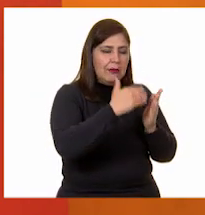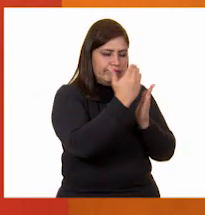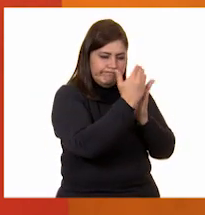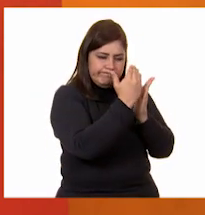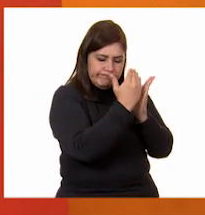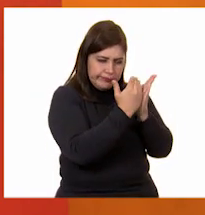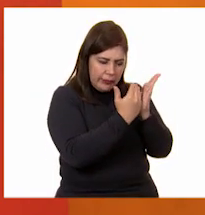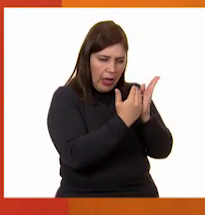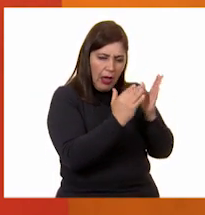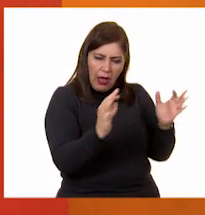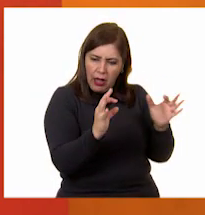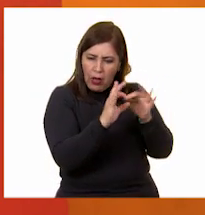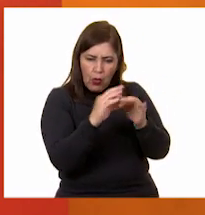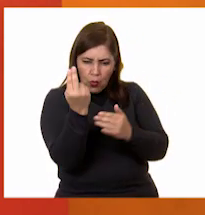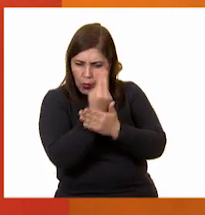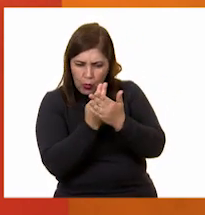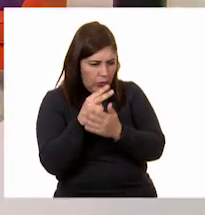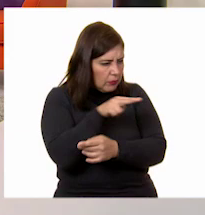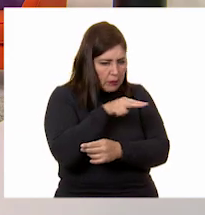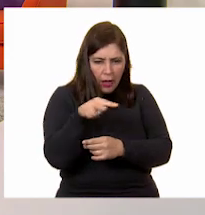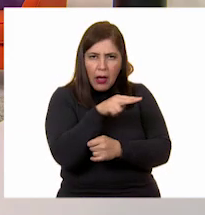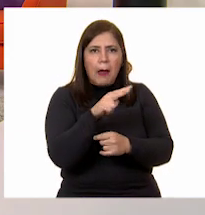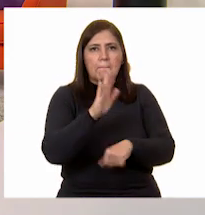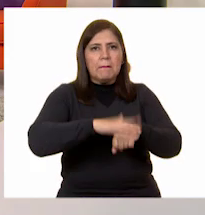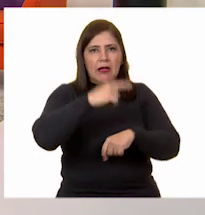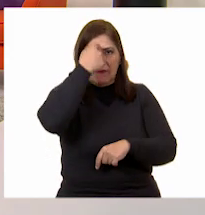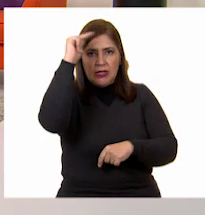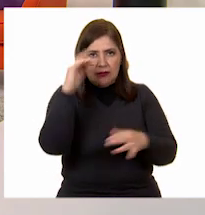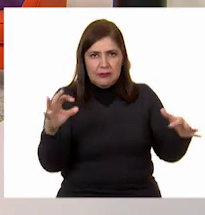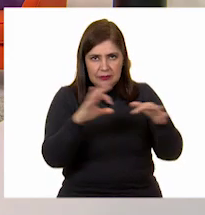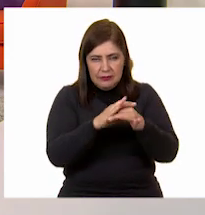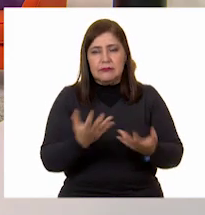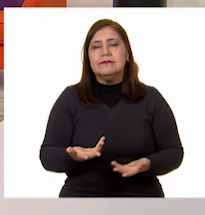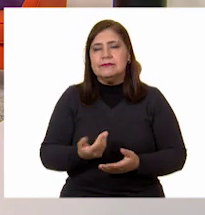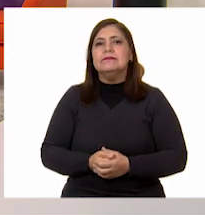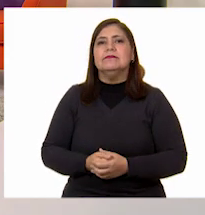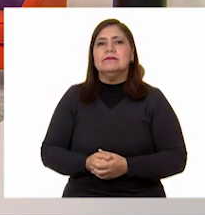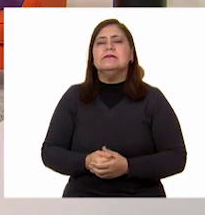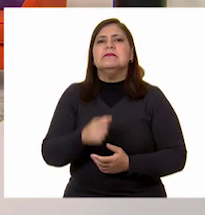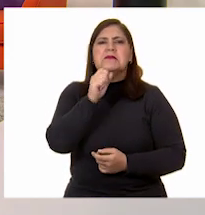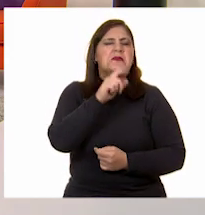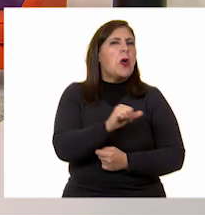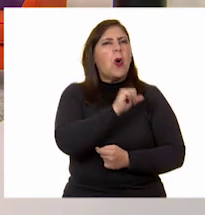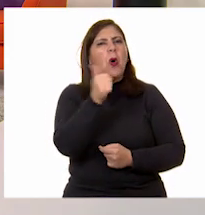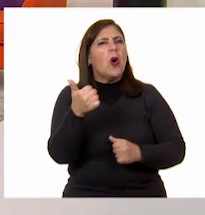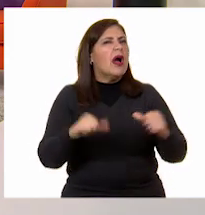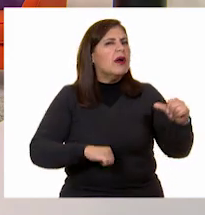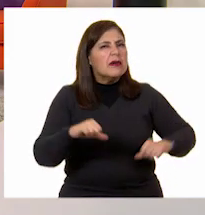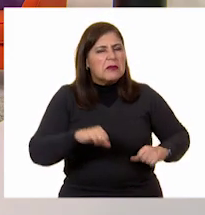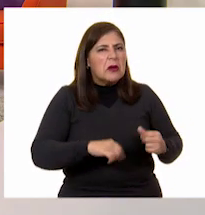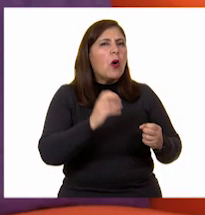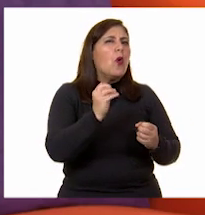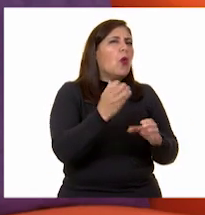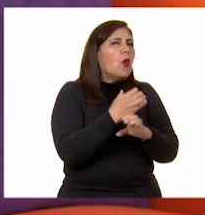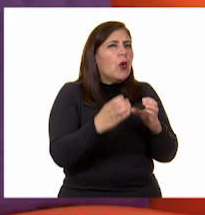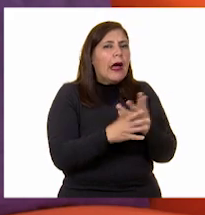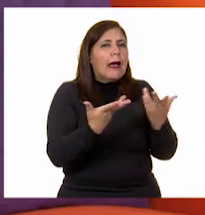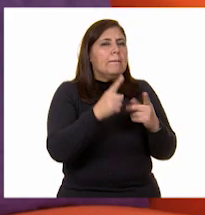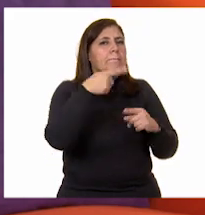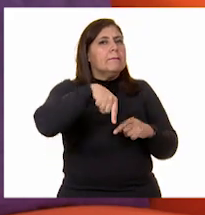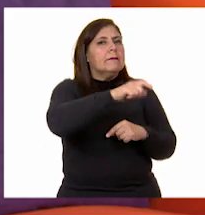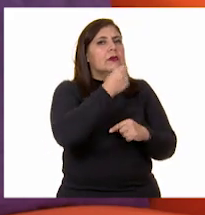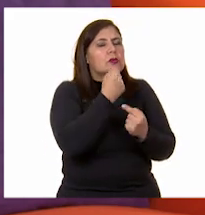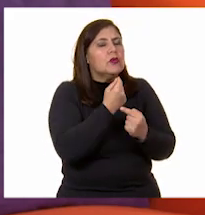las actividades que se tenían que realizar. ¿Qué otras cosas podemos hacer para garantizar la comprensión?